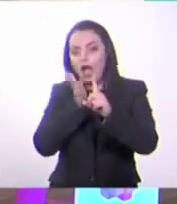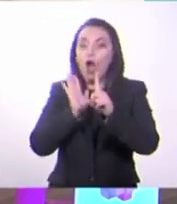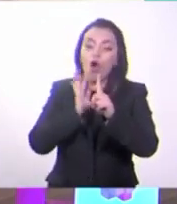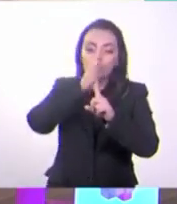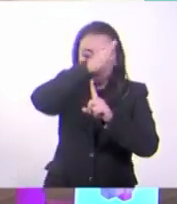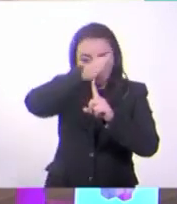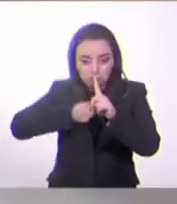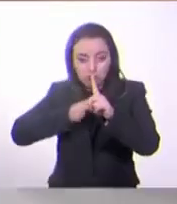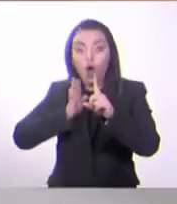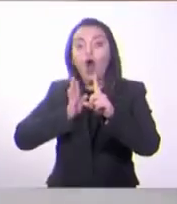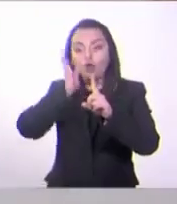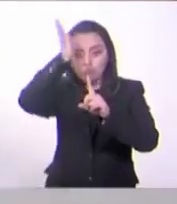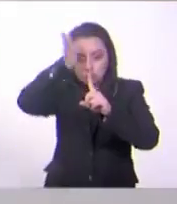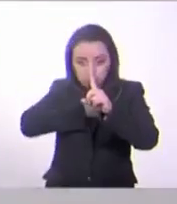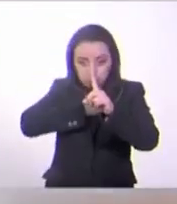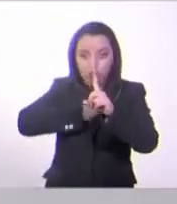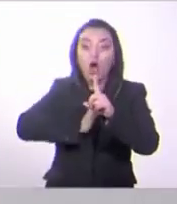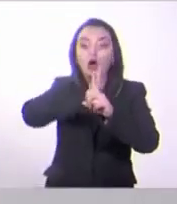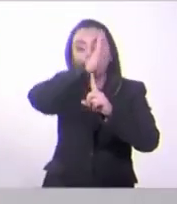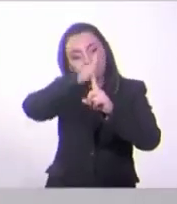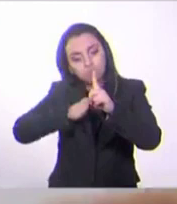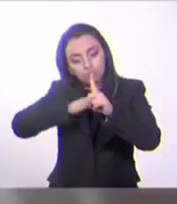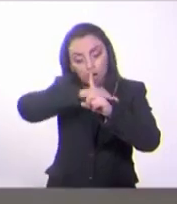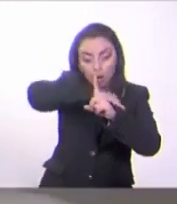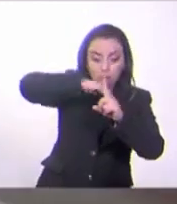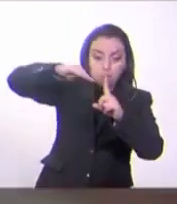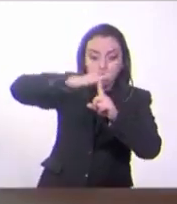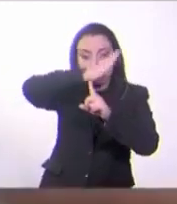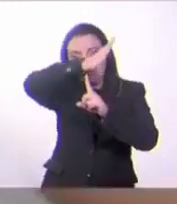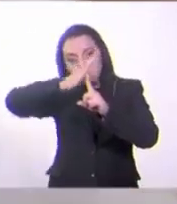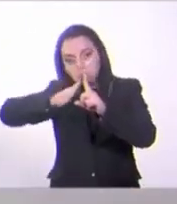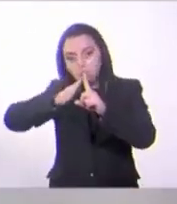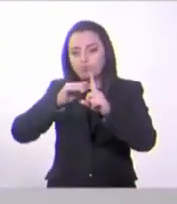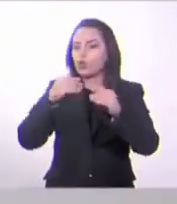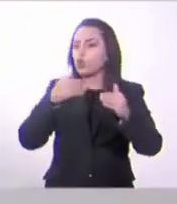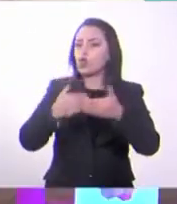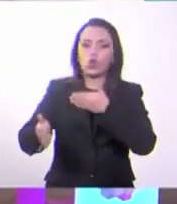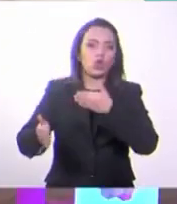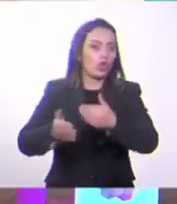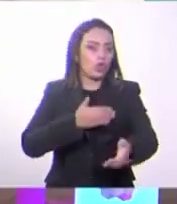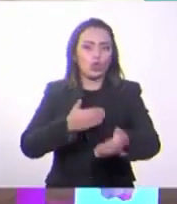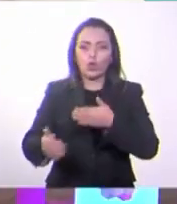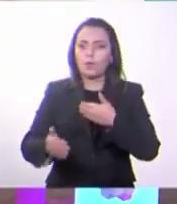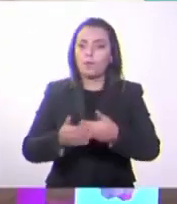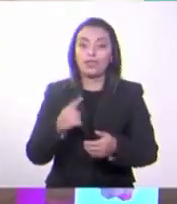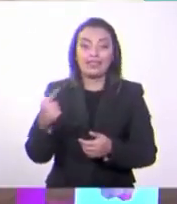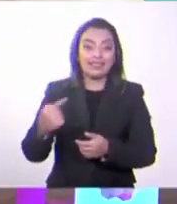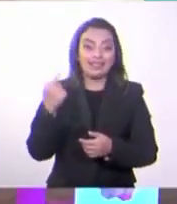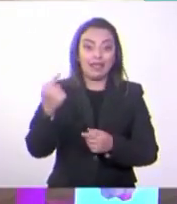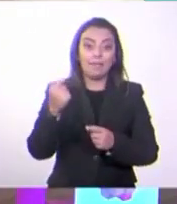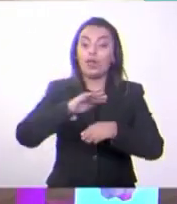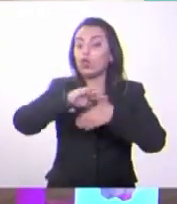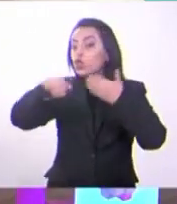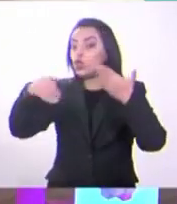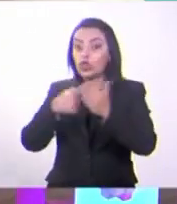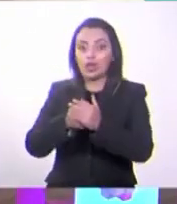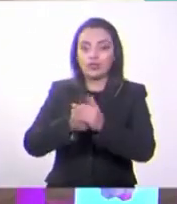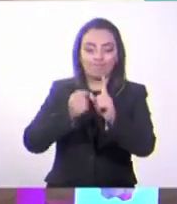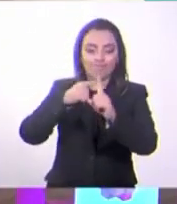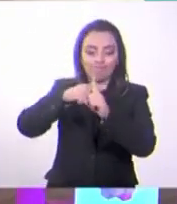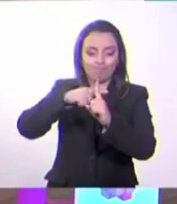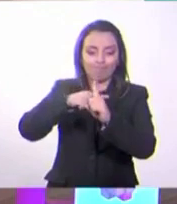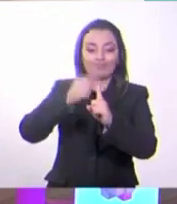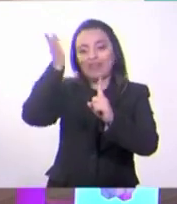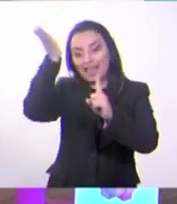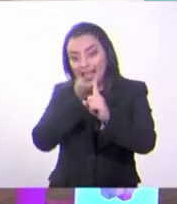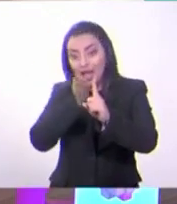importa la cantidad de rectas horizontales que tracemos, siempre solo la va a cortar en un punto. Entonces, todas las funciones lineales son inyectivas.